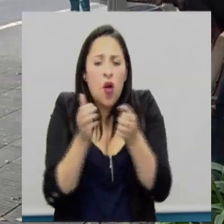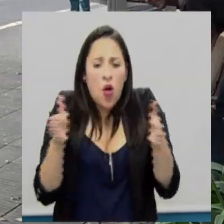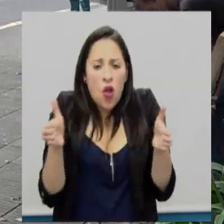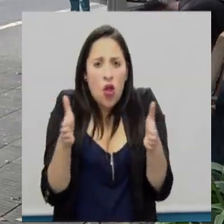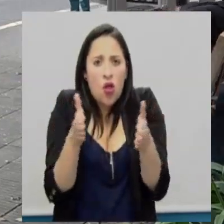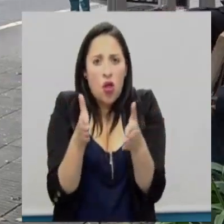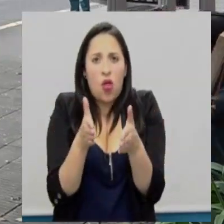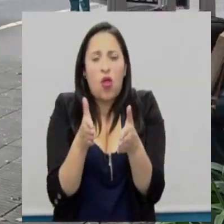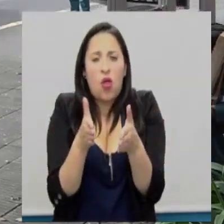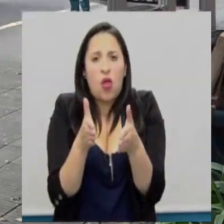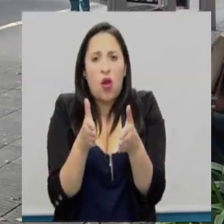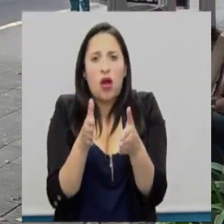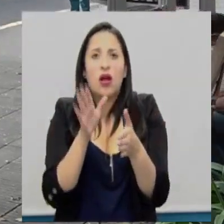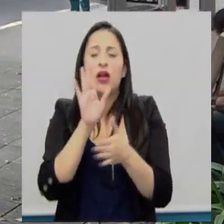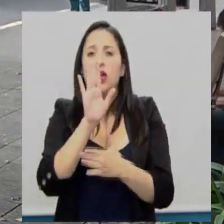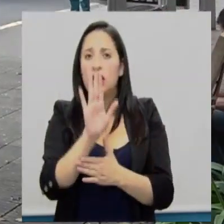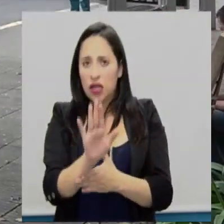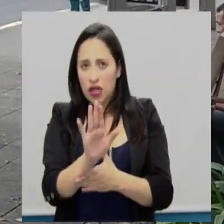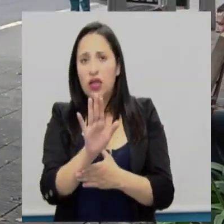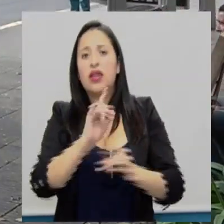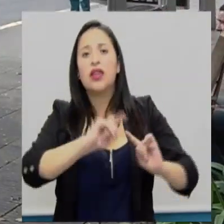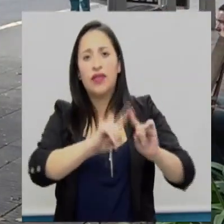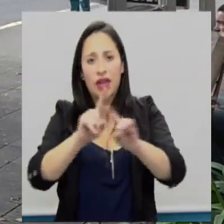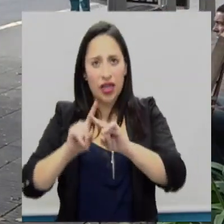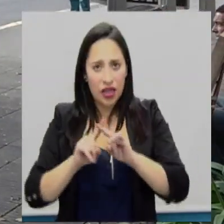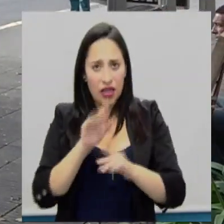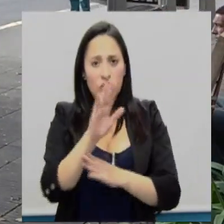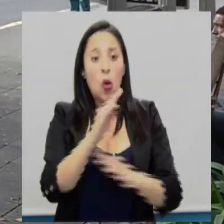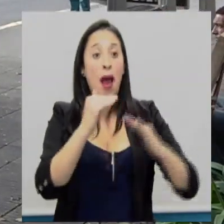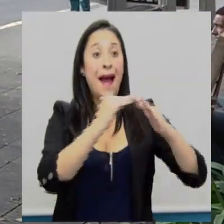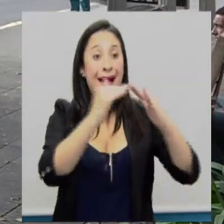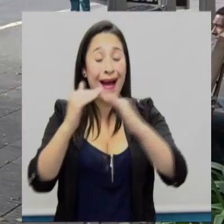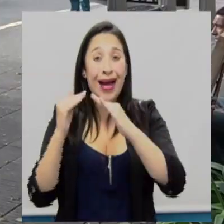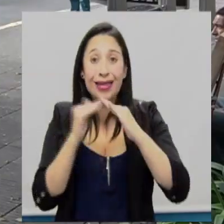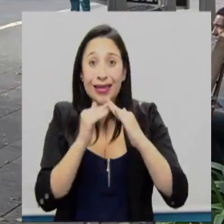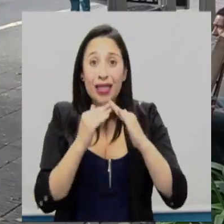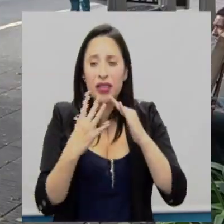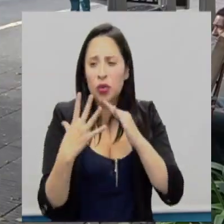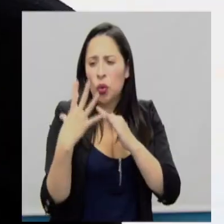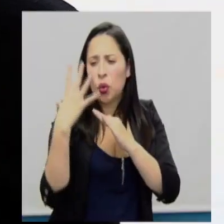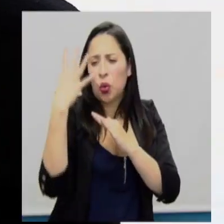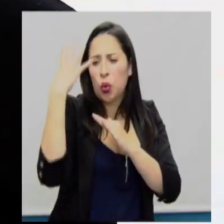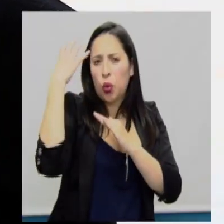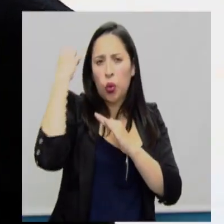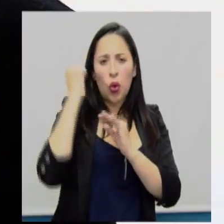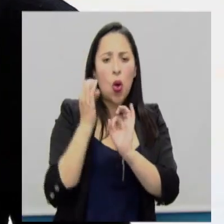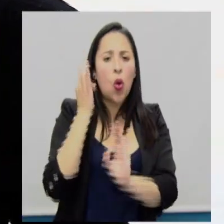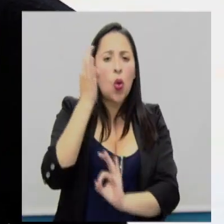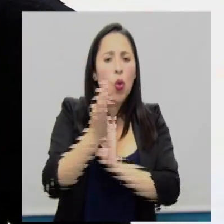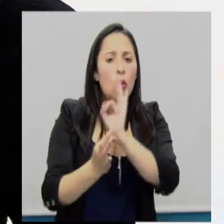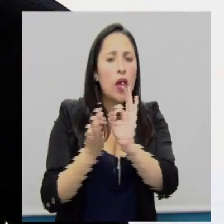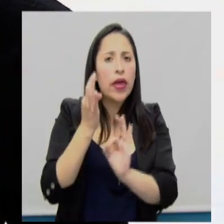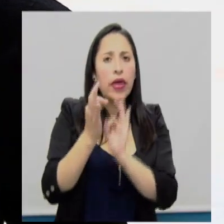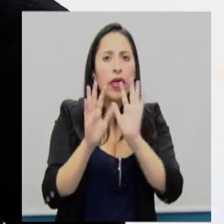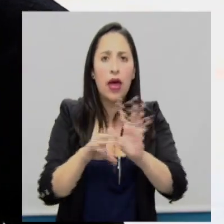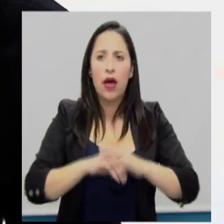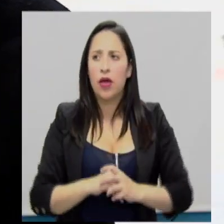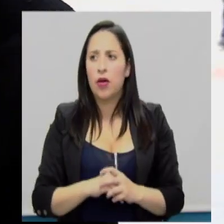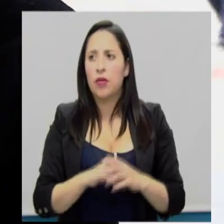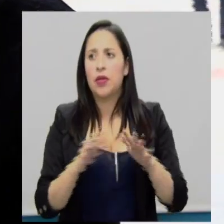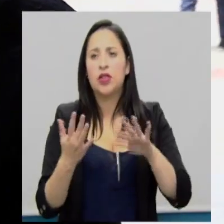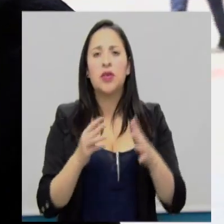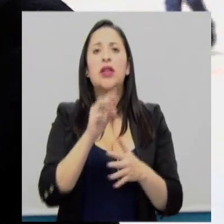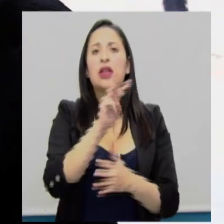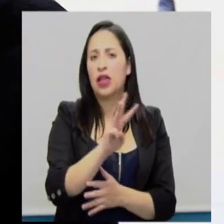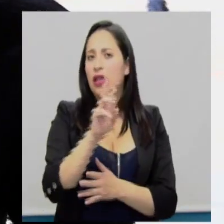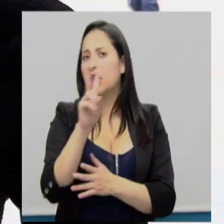angostos y de igual manera se intervienen varios predios que son patrimonio de la ciudad. Como está diseñado hoy Transmilenio por la séptima,